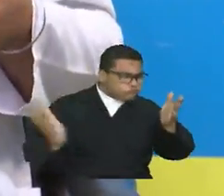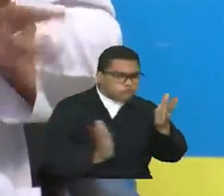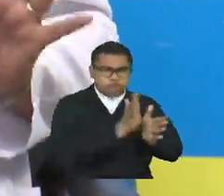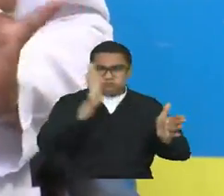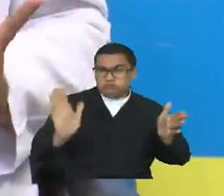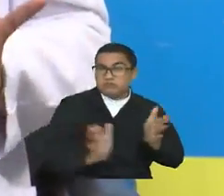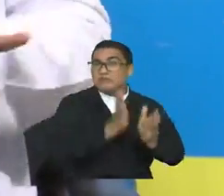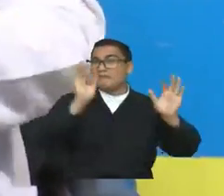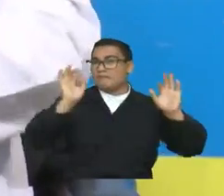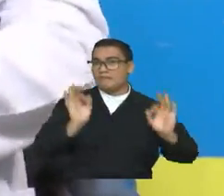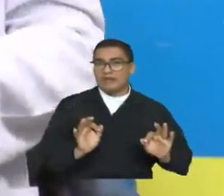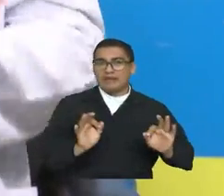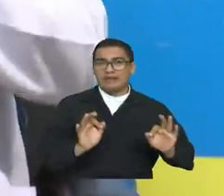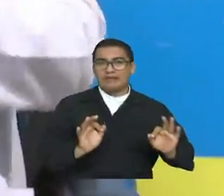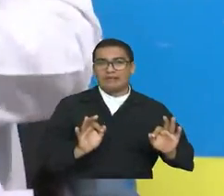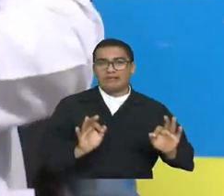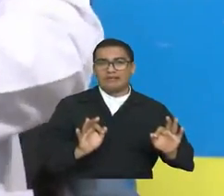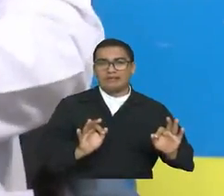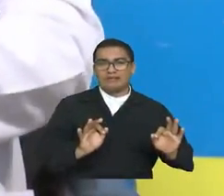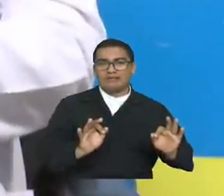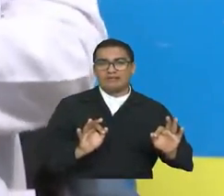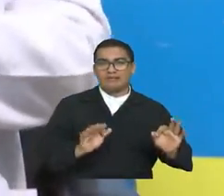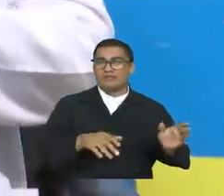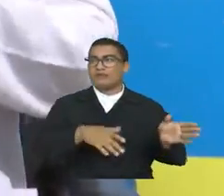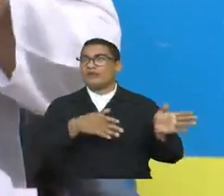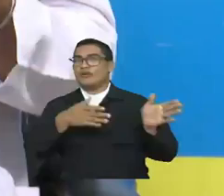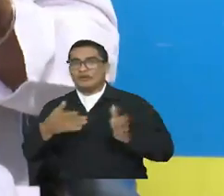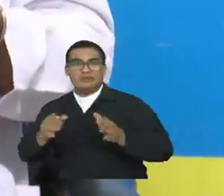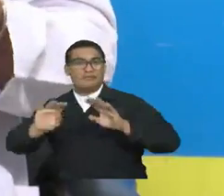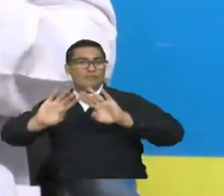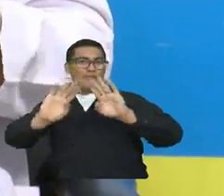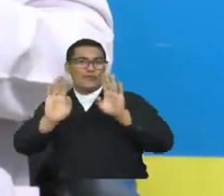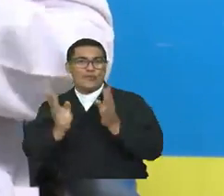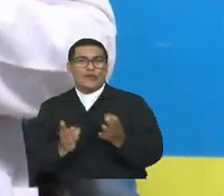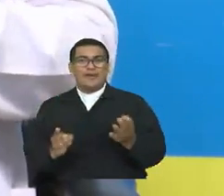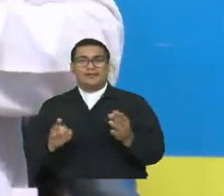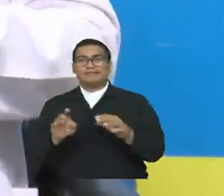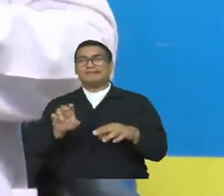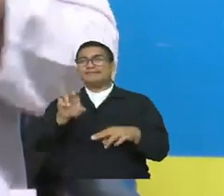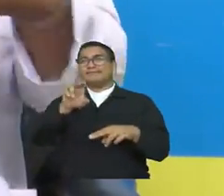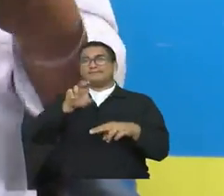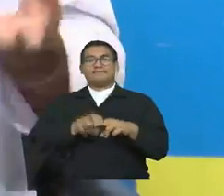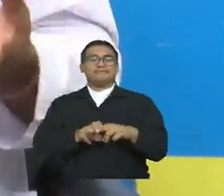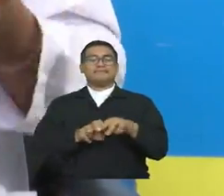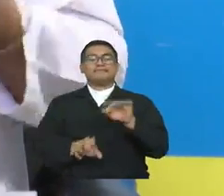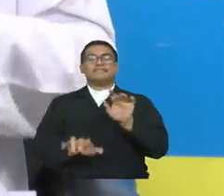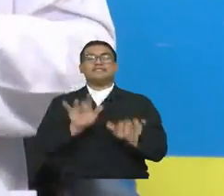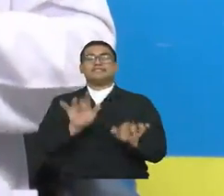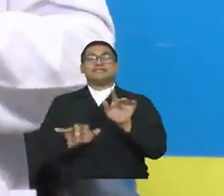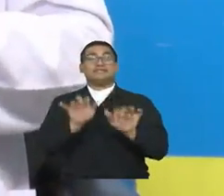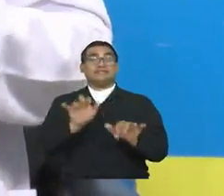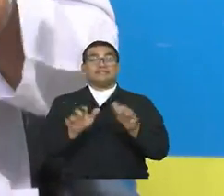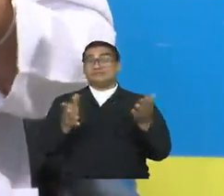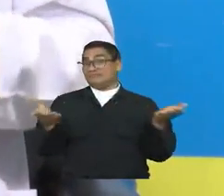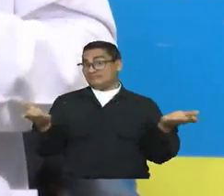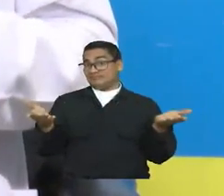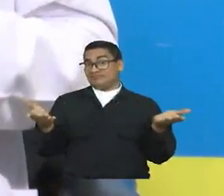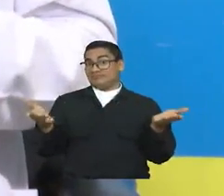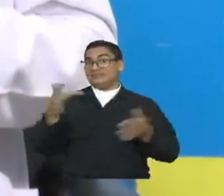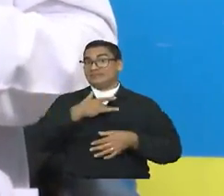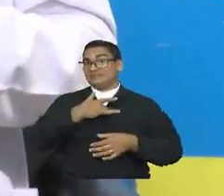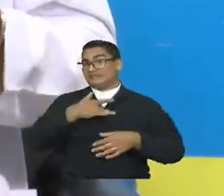que a una secretaria que pasa todo el día sentadita. Entonces, tenemos que ver y balancear qué ejercicio es adecuado.